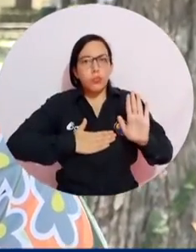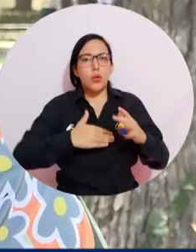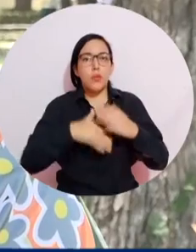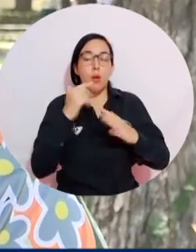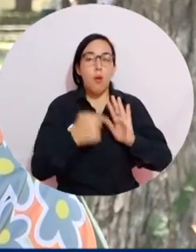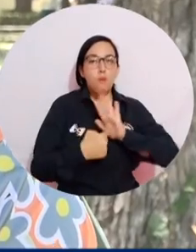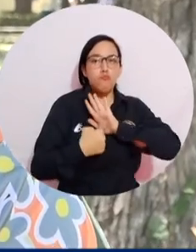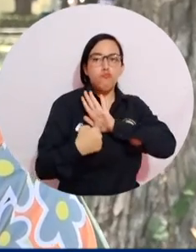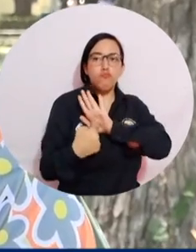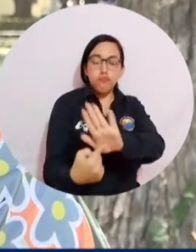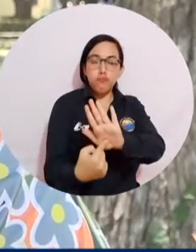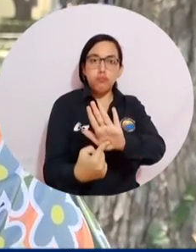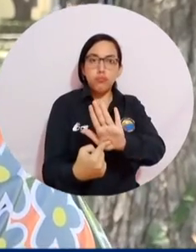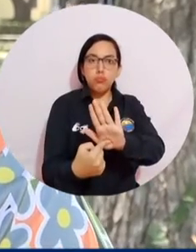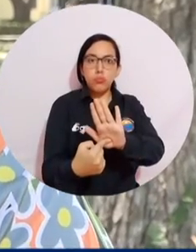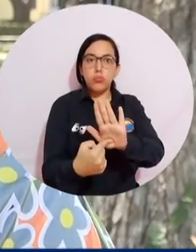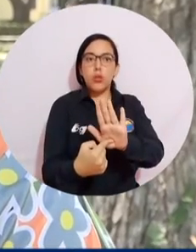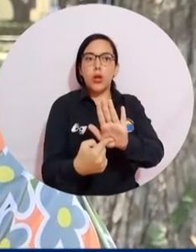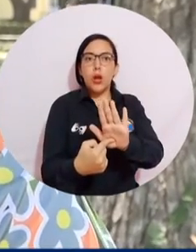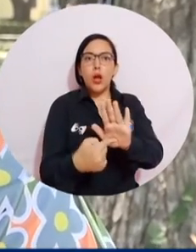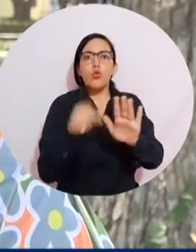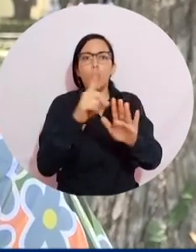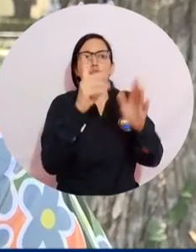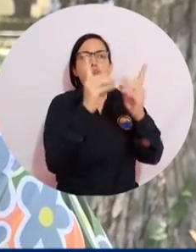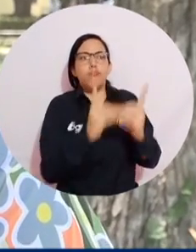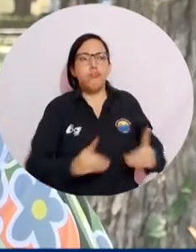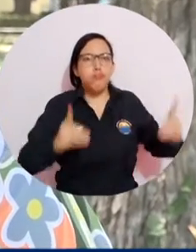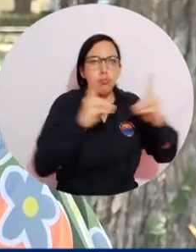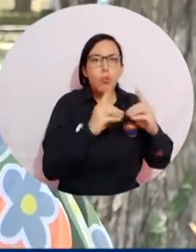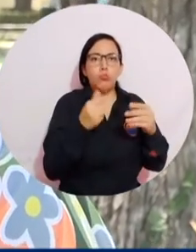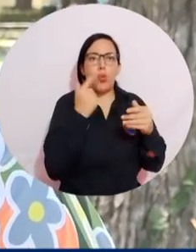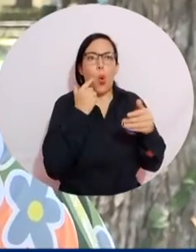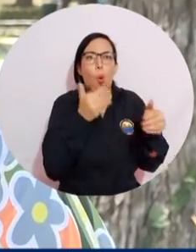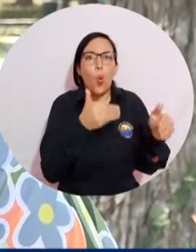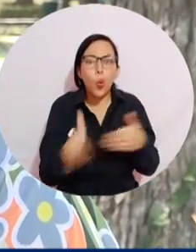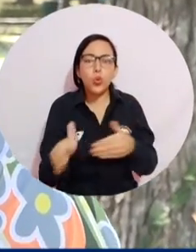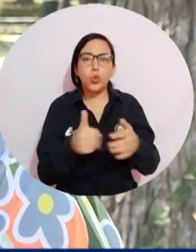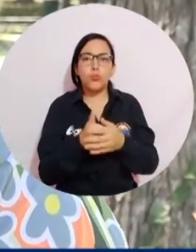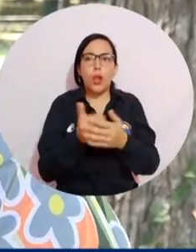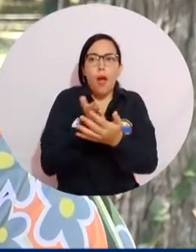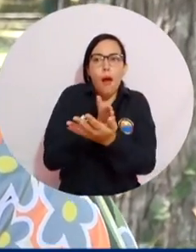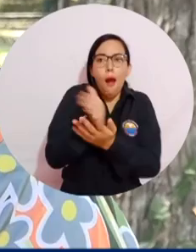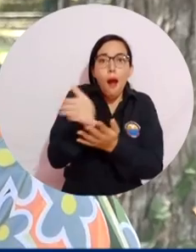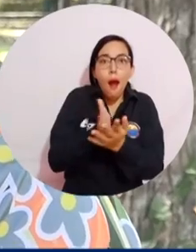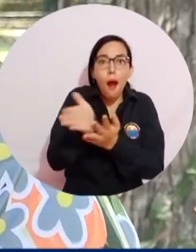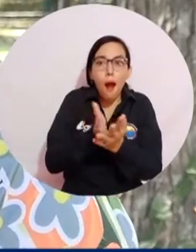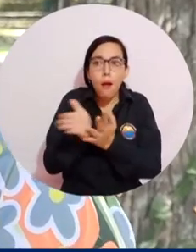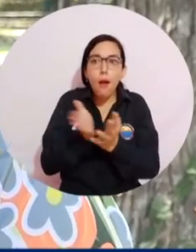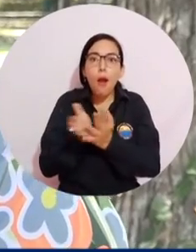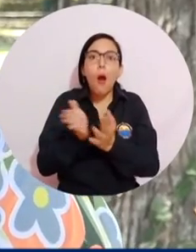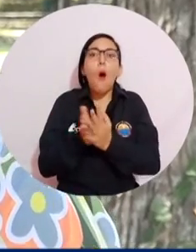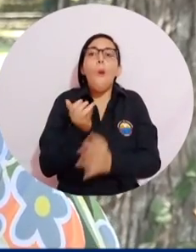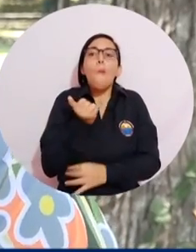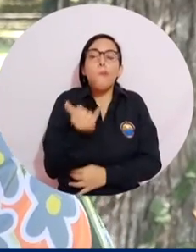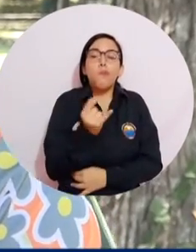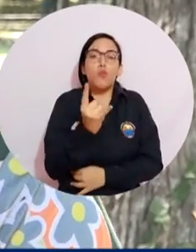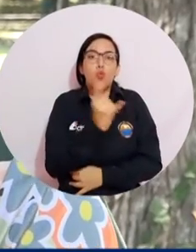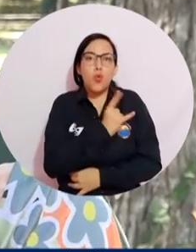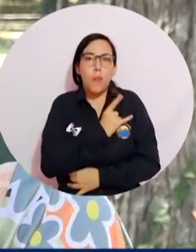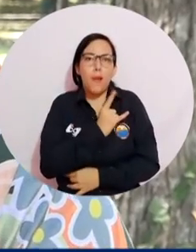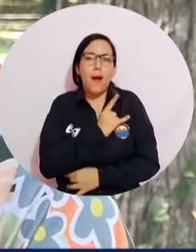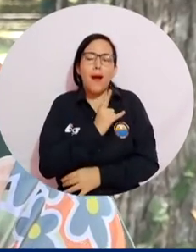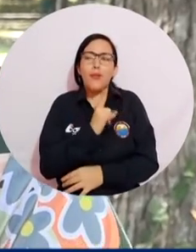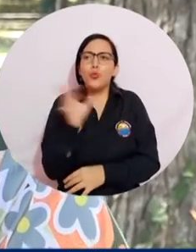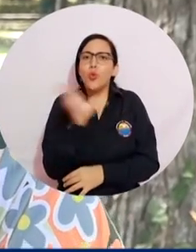es empezar a mostrar todos estos diplomados, cursos, las carreras intermedias